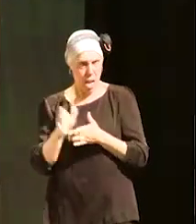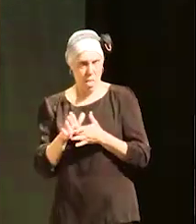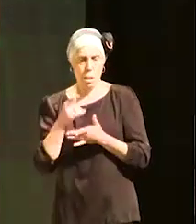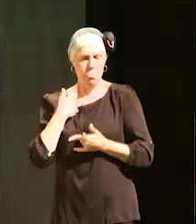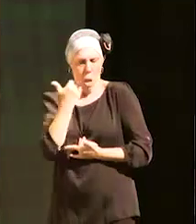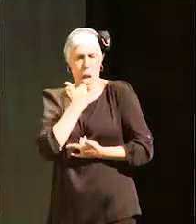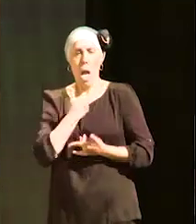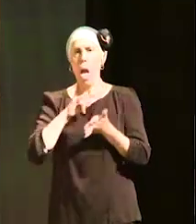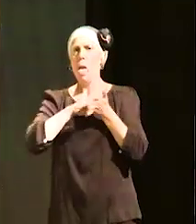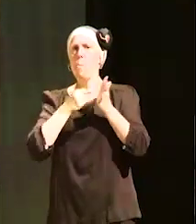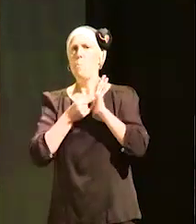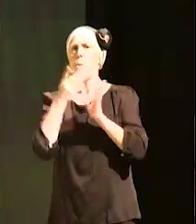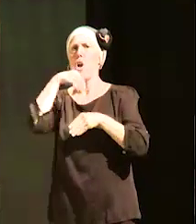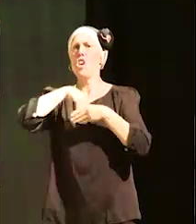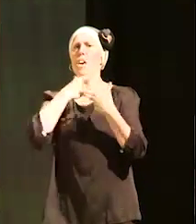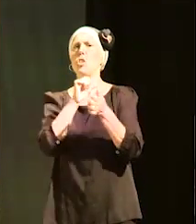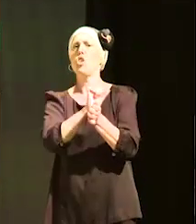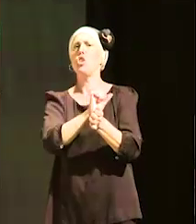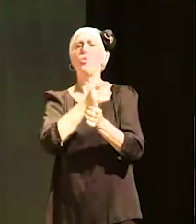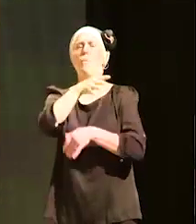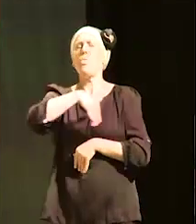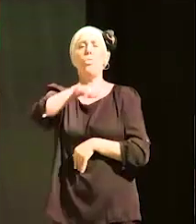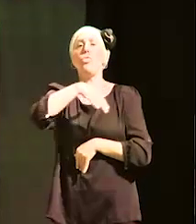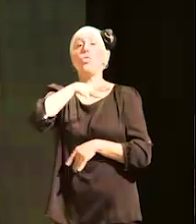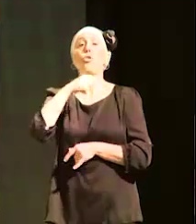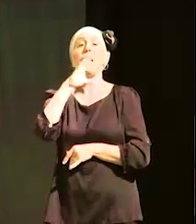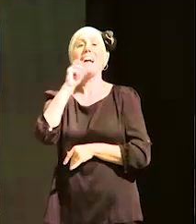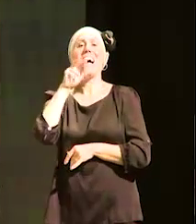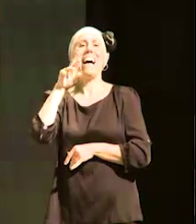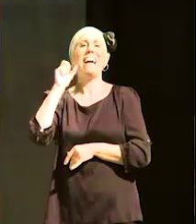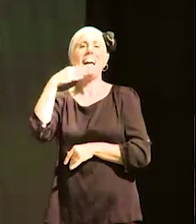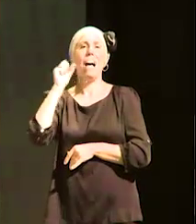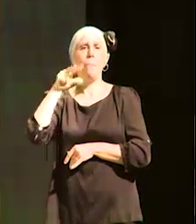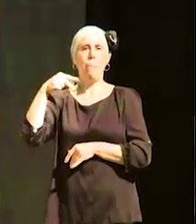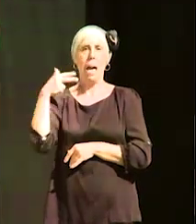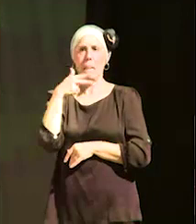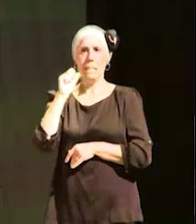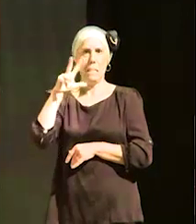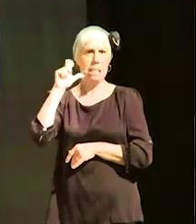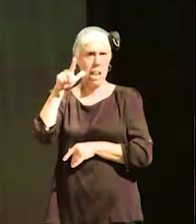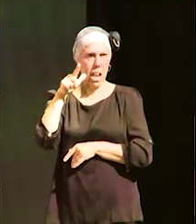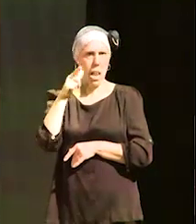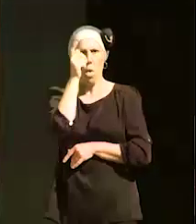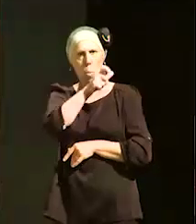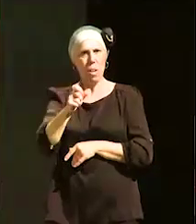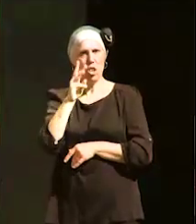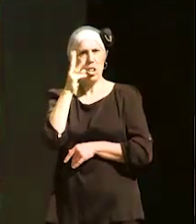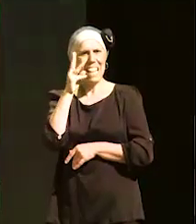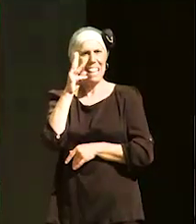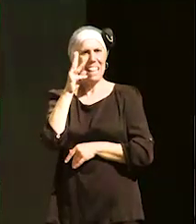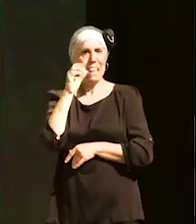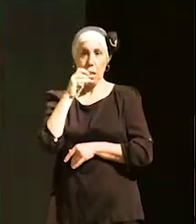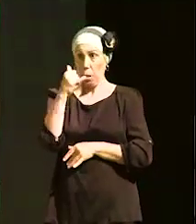proyectos en carabanchel en un barrio de 38 mil personas en madrid y luego